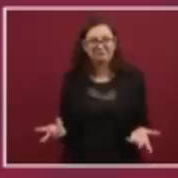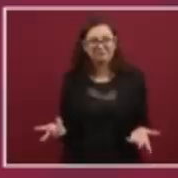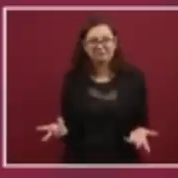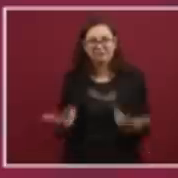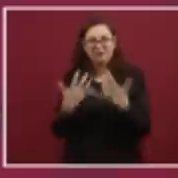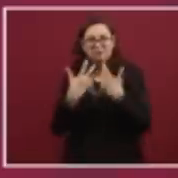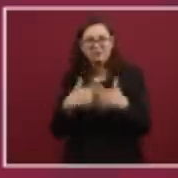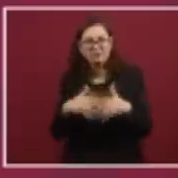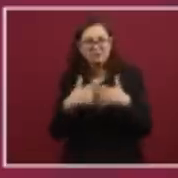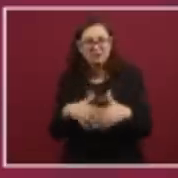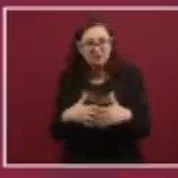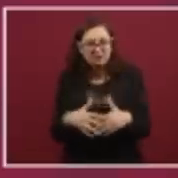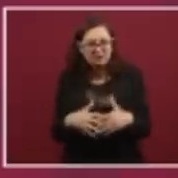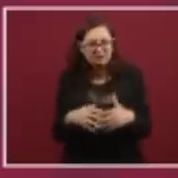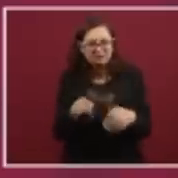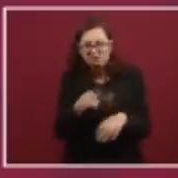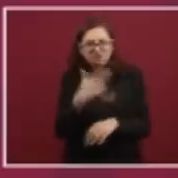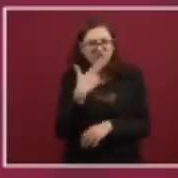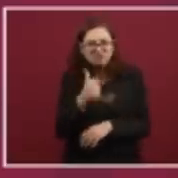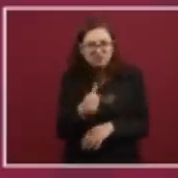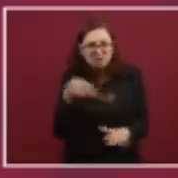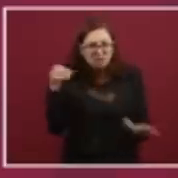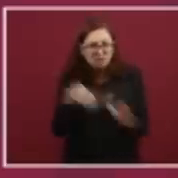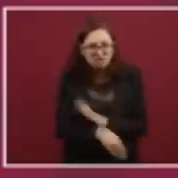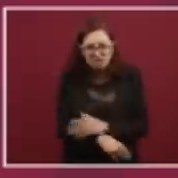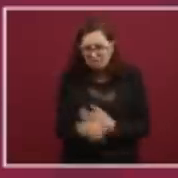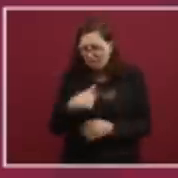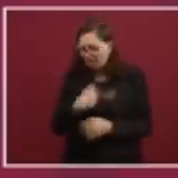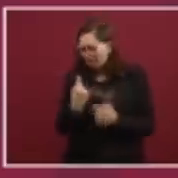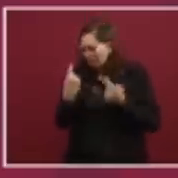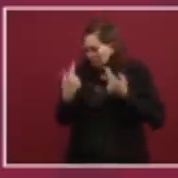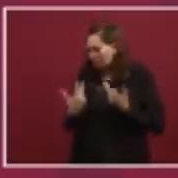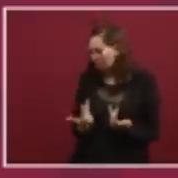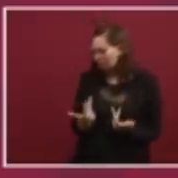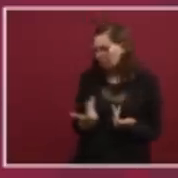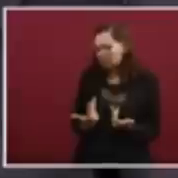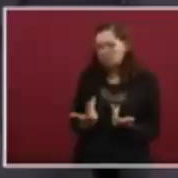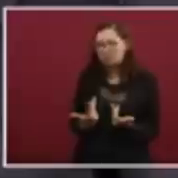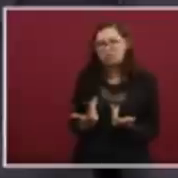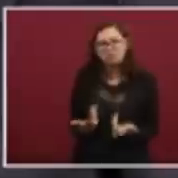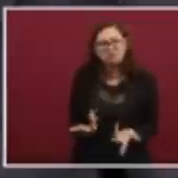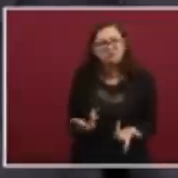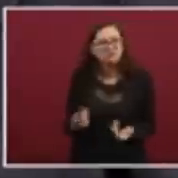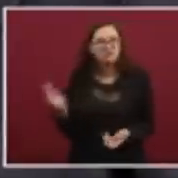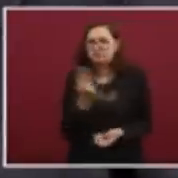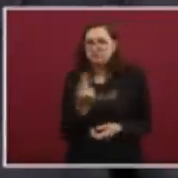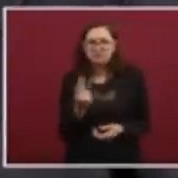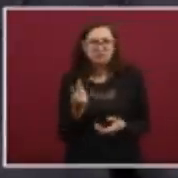decidir qué se hace. Además, es un asunto a resolver,